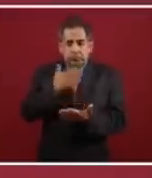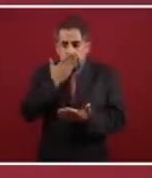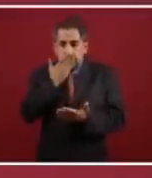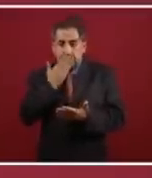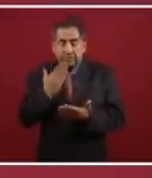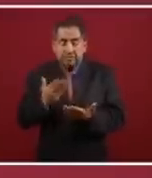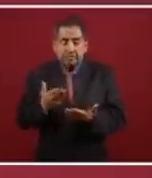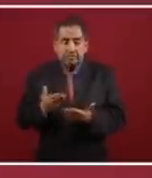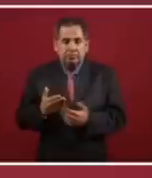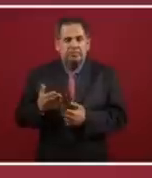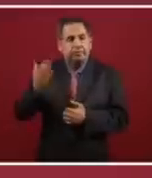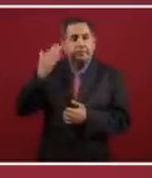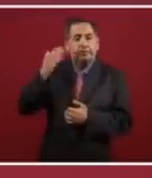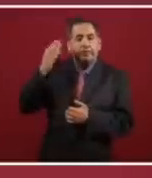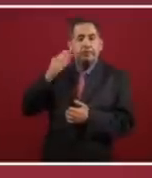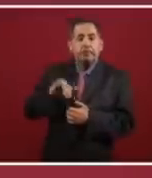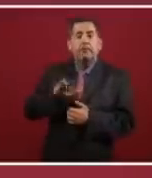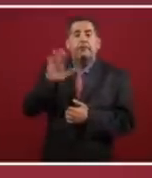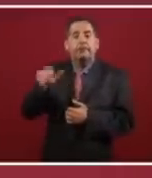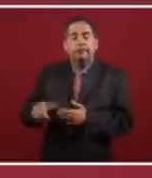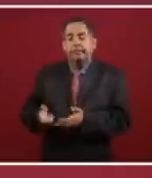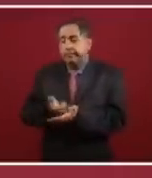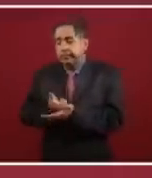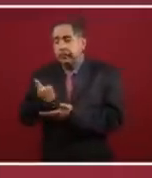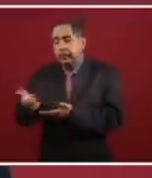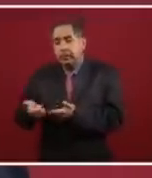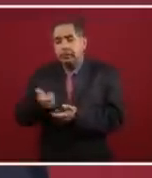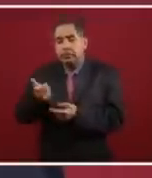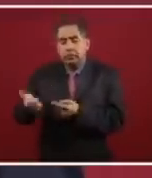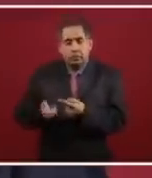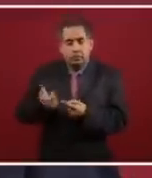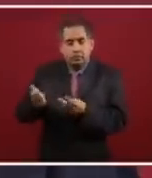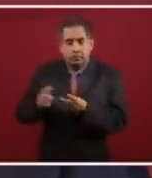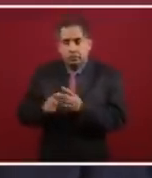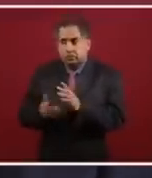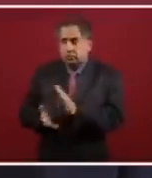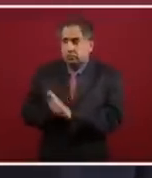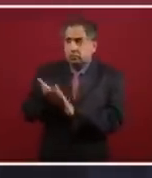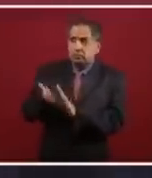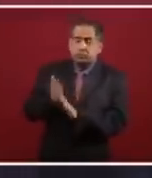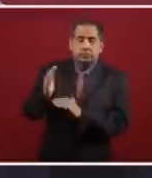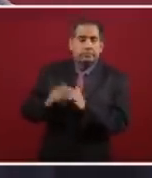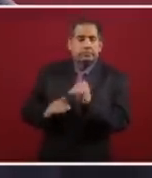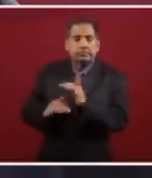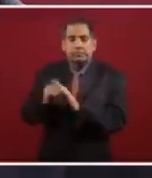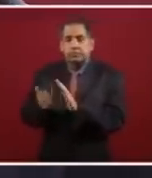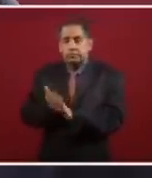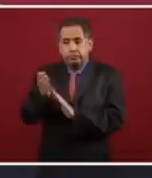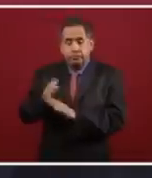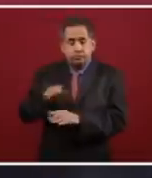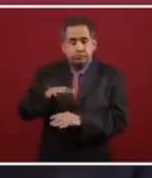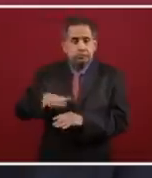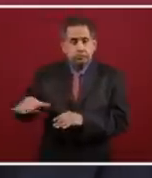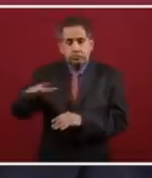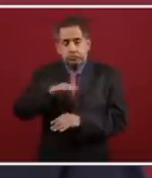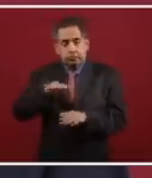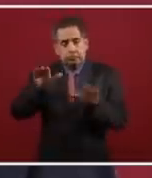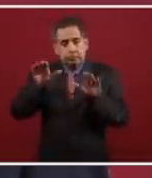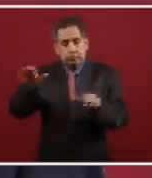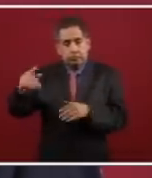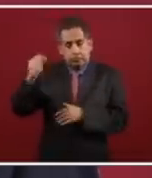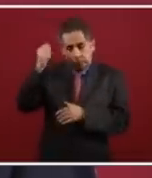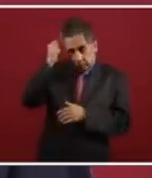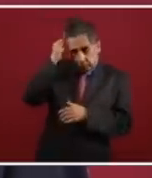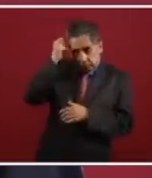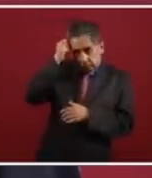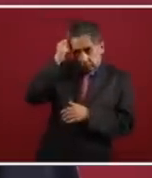de lo que nos iba a costar la construcción del aeropuerto en el